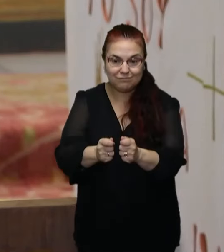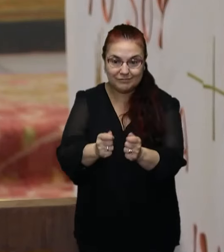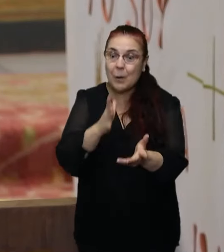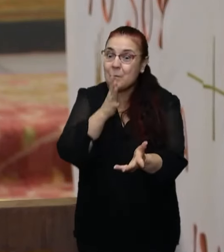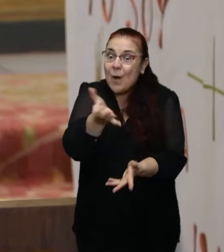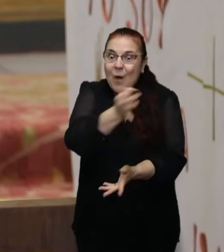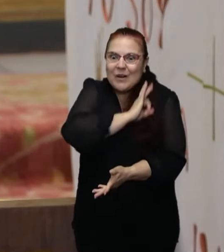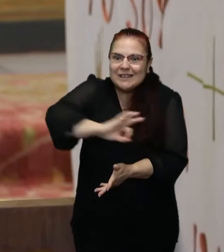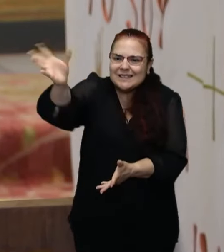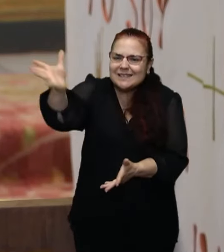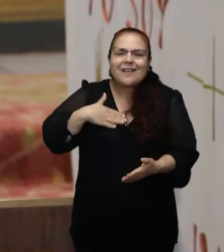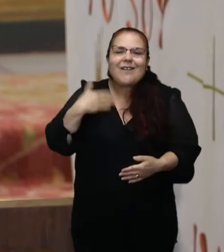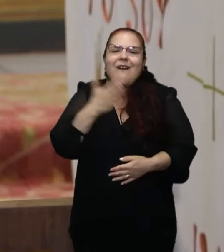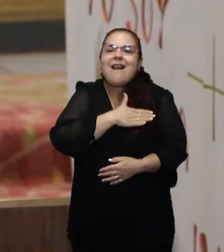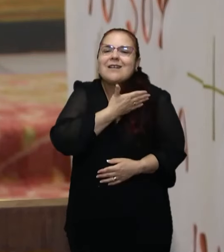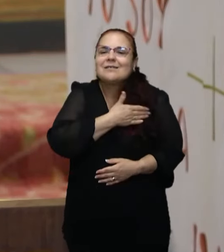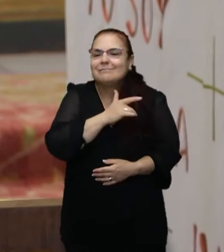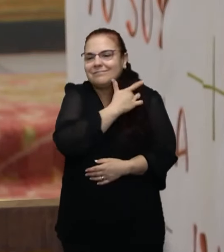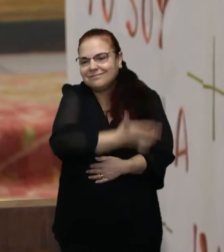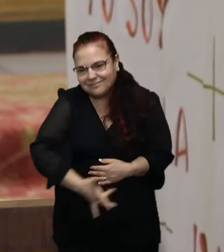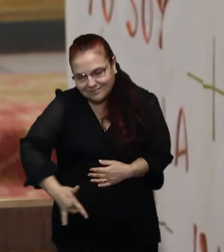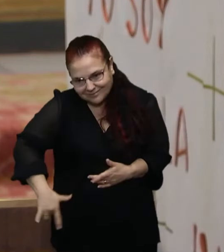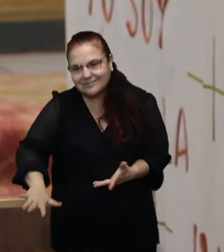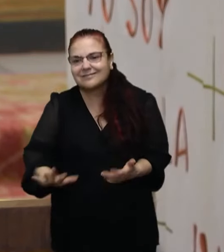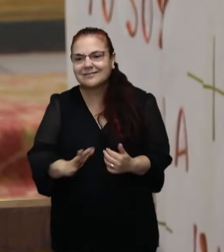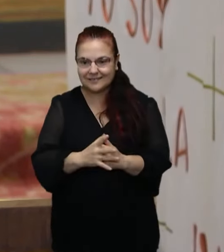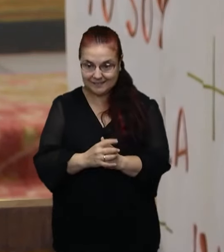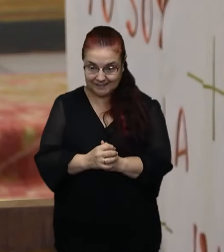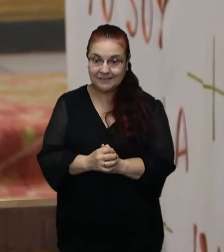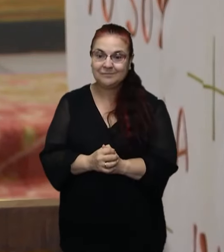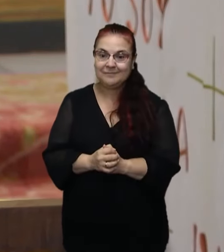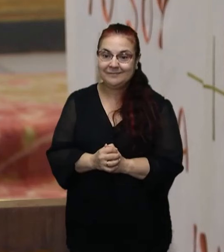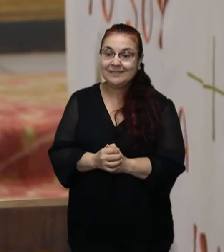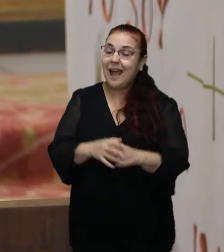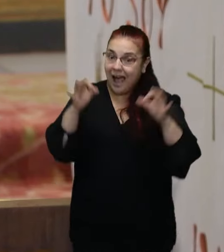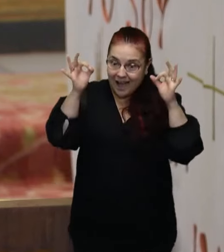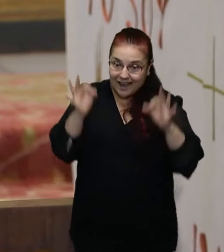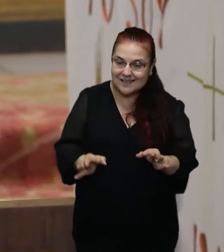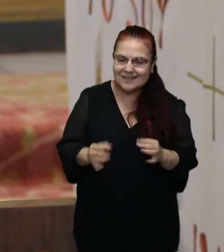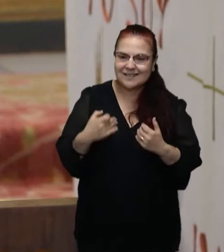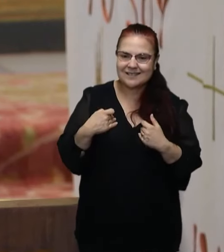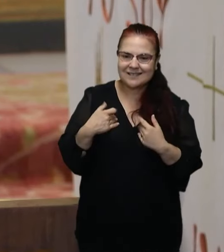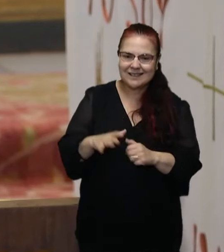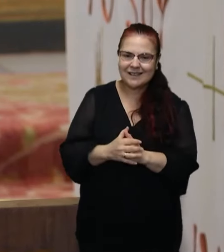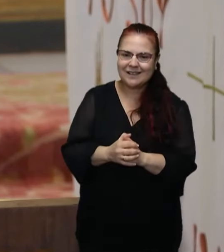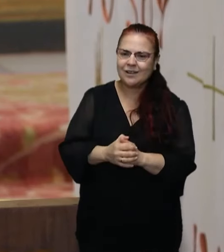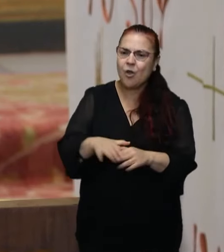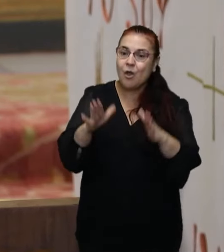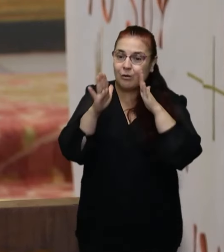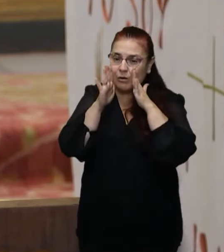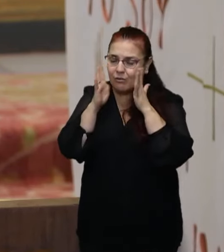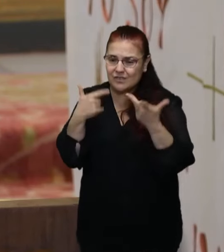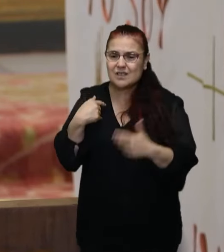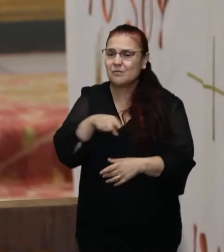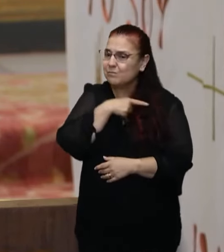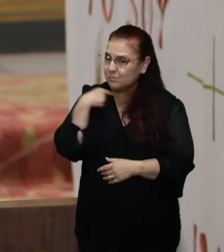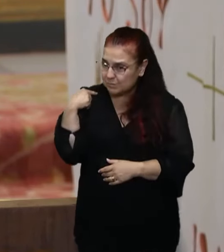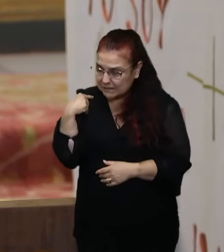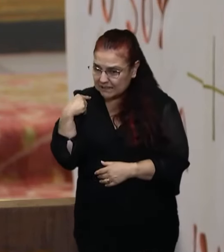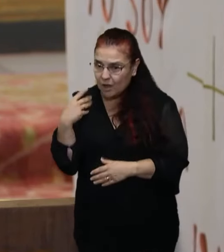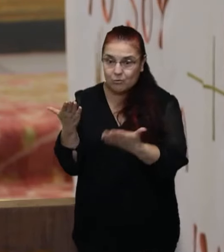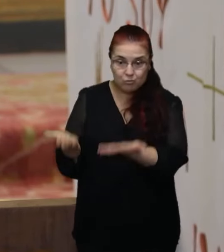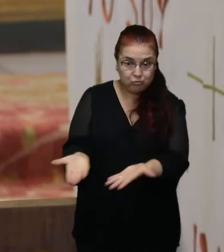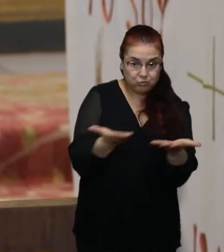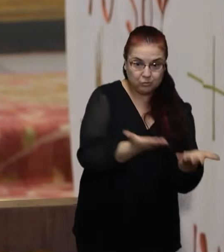el Señor es compasivo y misericordioso. Así pues, confesad los pecados unos